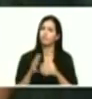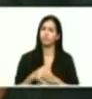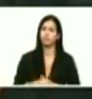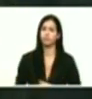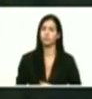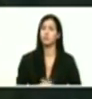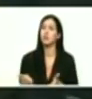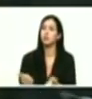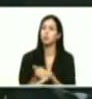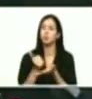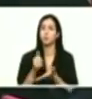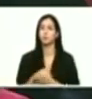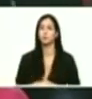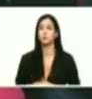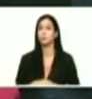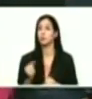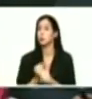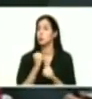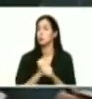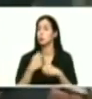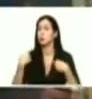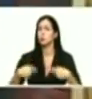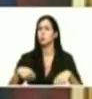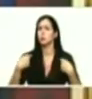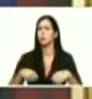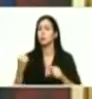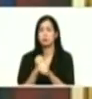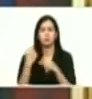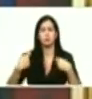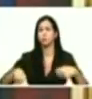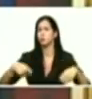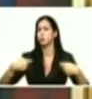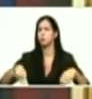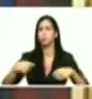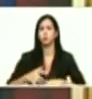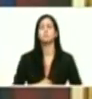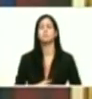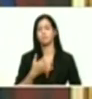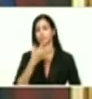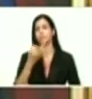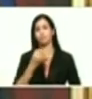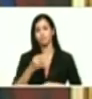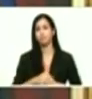ayuda y esto es mucho trabajo mucho trabajo verdaderamente